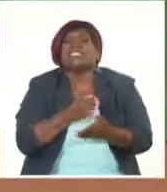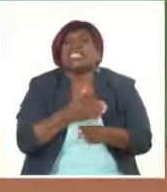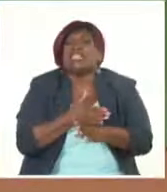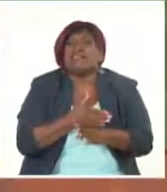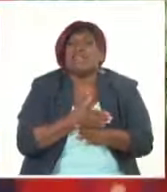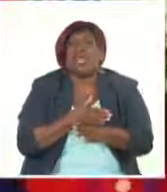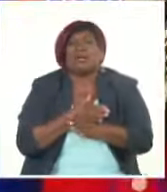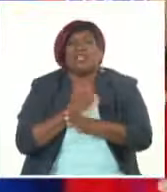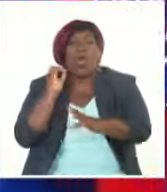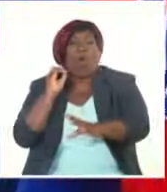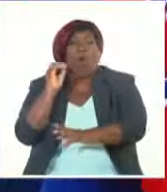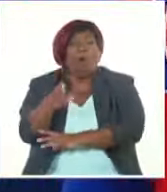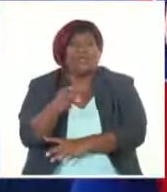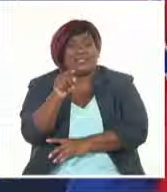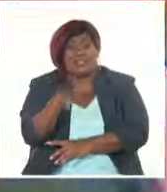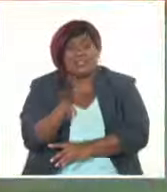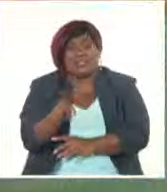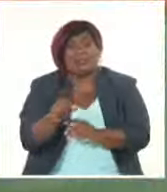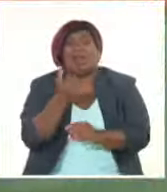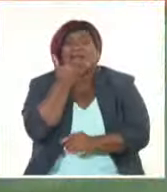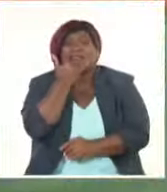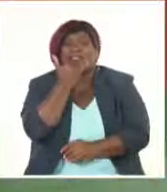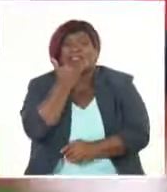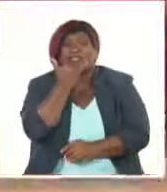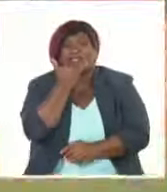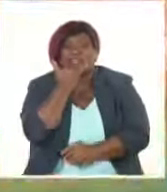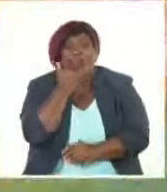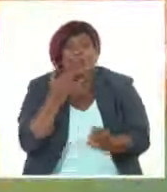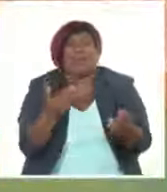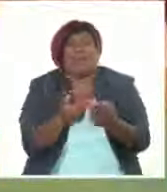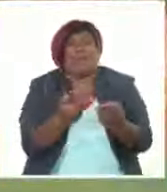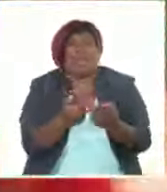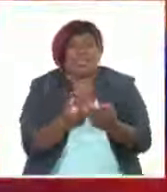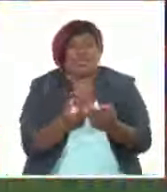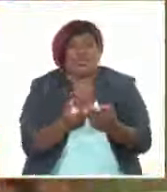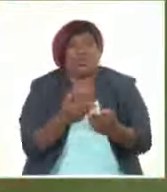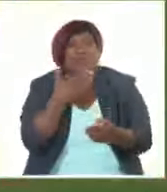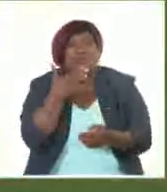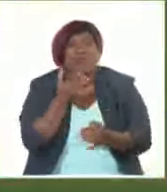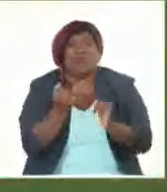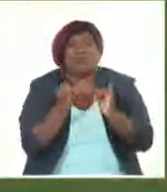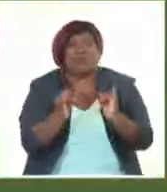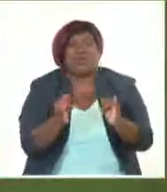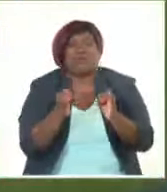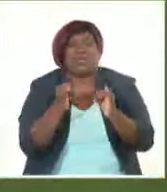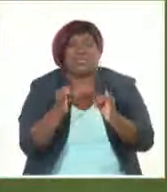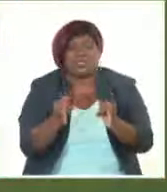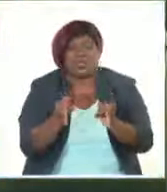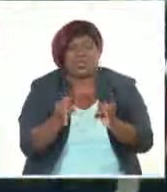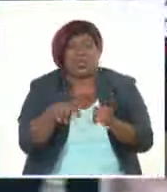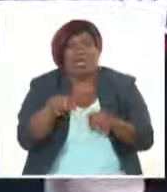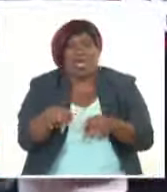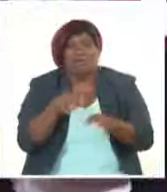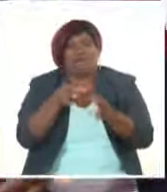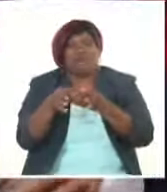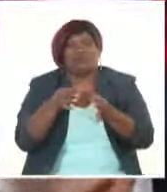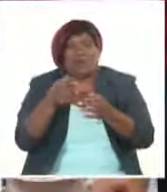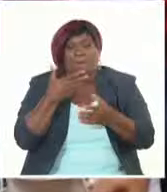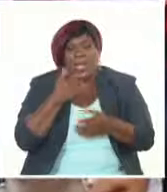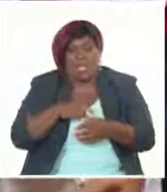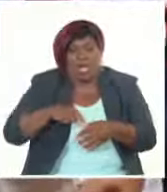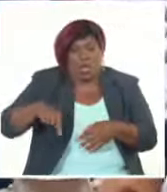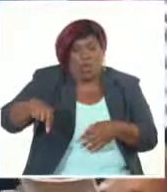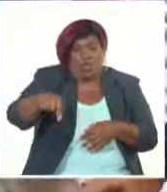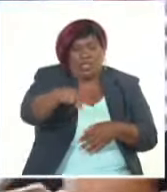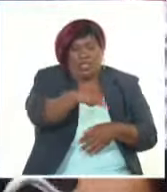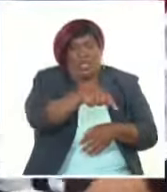la principal preocupación de cara al torneo. Las buenas noticias llegaron desde el montículo donde funcionó bien la rotación. Fueron